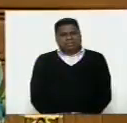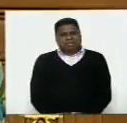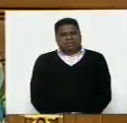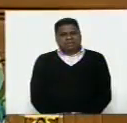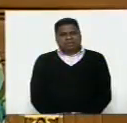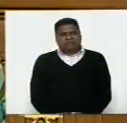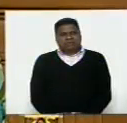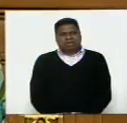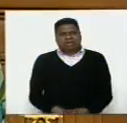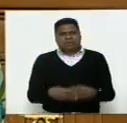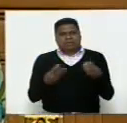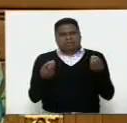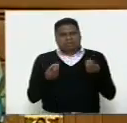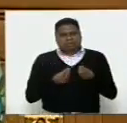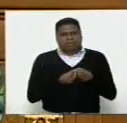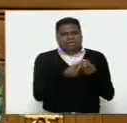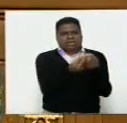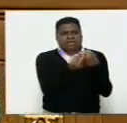acompañamiento,